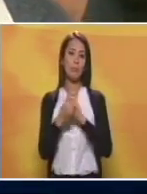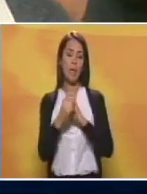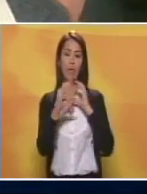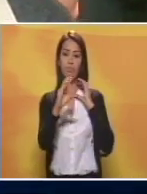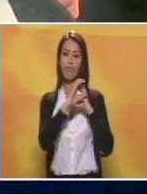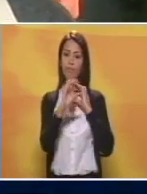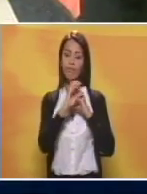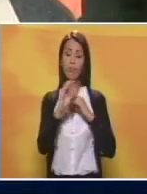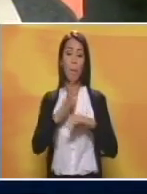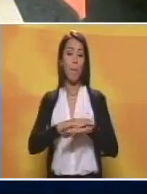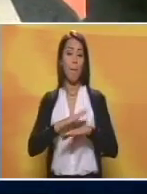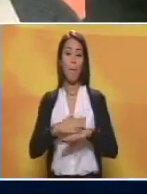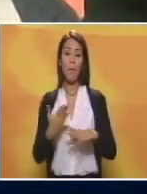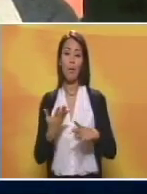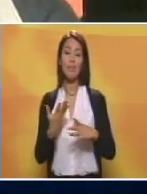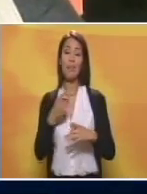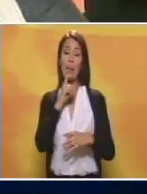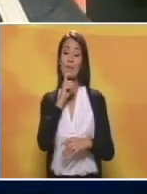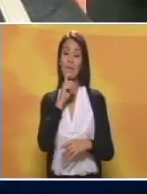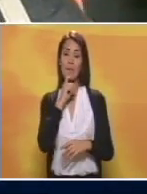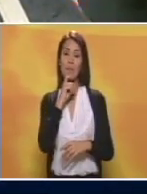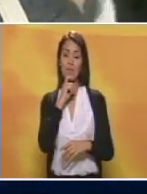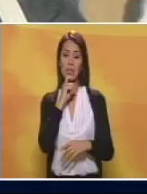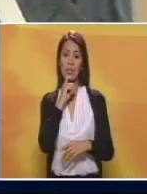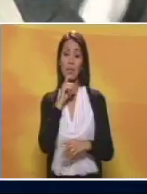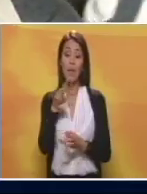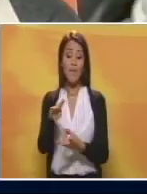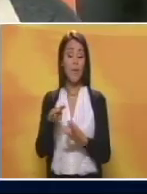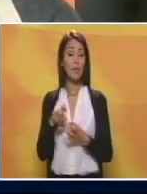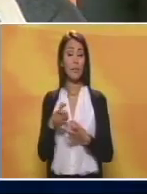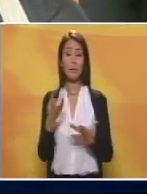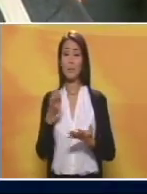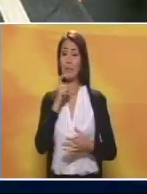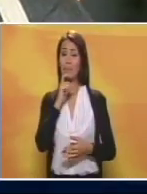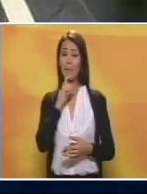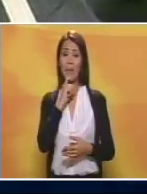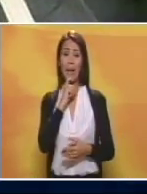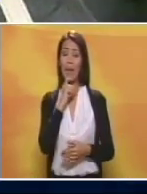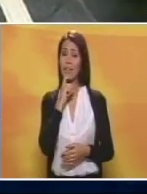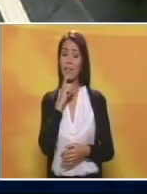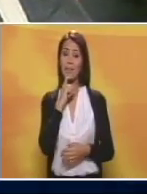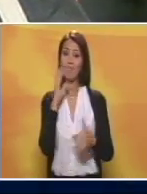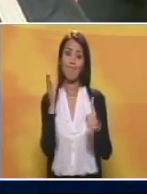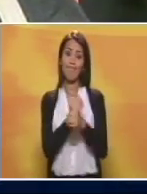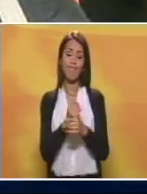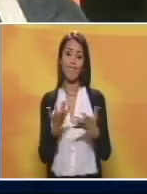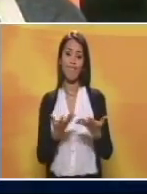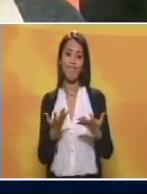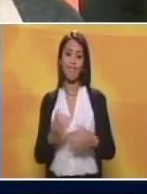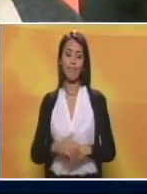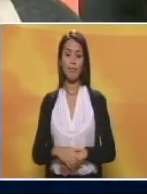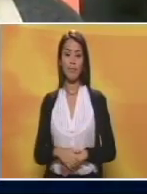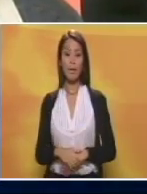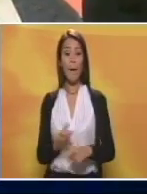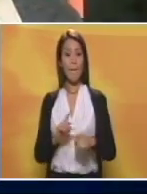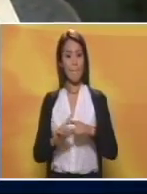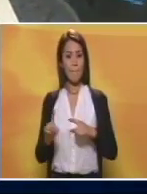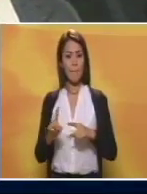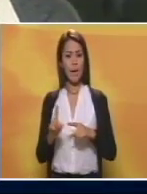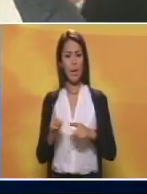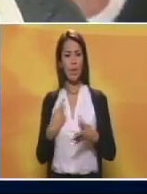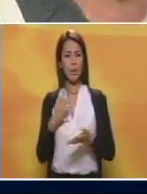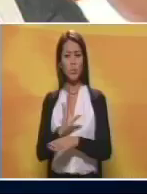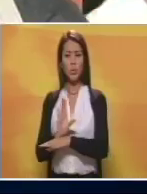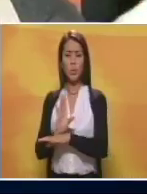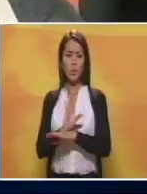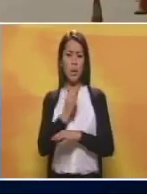está bastante rudo. El efectivo está bastante rudo. Se pasa trabajo por eso, pero en cuestión de seguridad